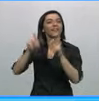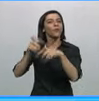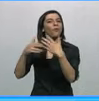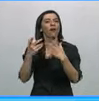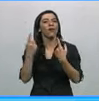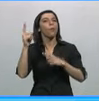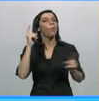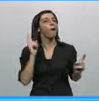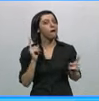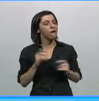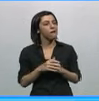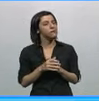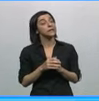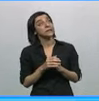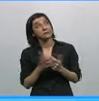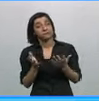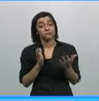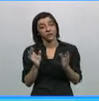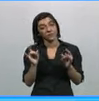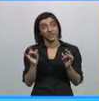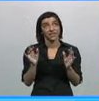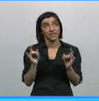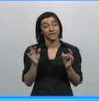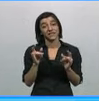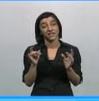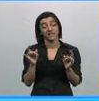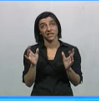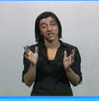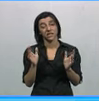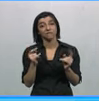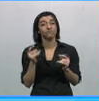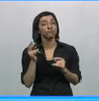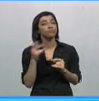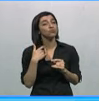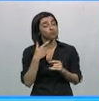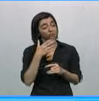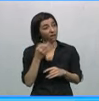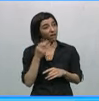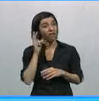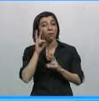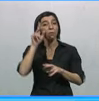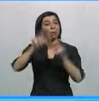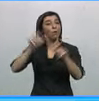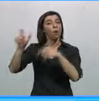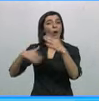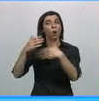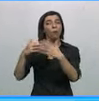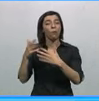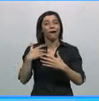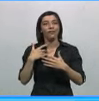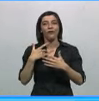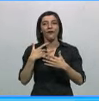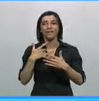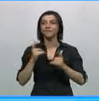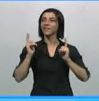es una palabra media complicada para poner. No veo que muchos jugadores se diviertan, ¿eh? Uh-huh. Te digo la verdad, sí, es un